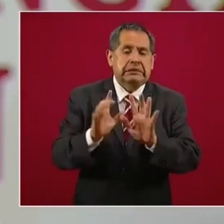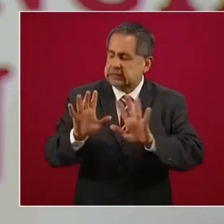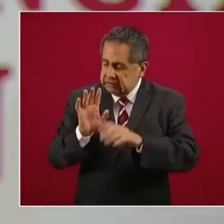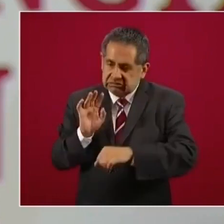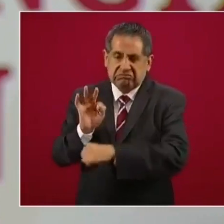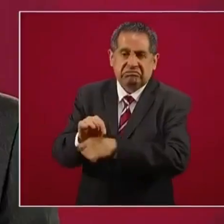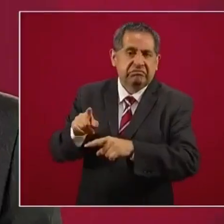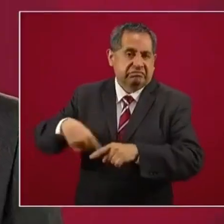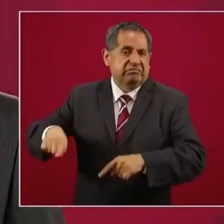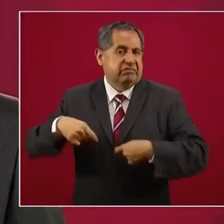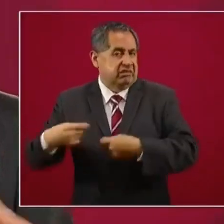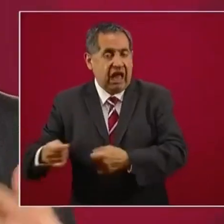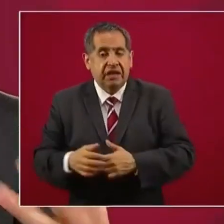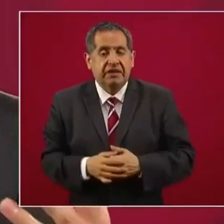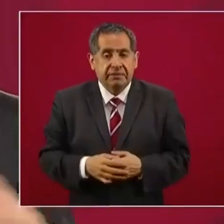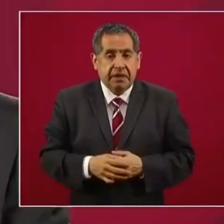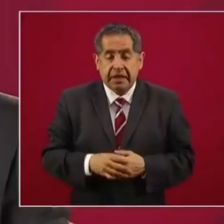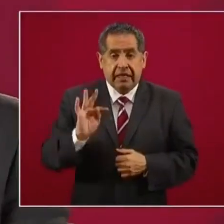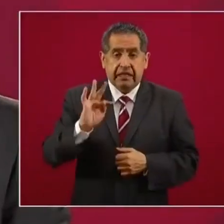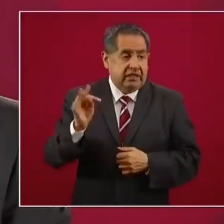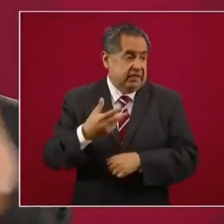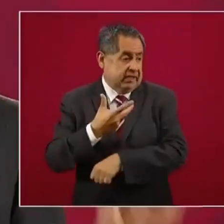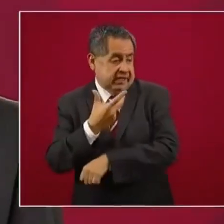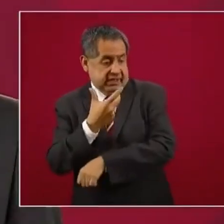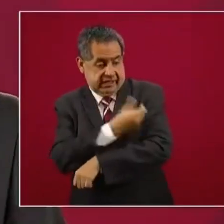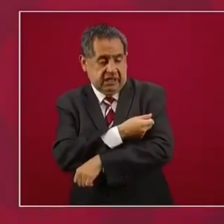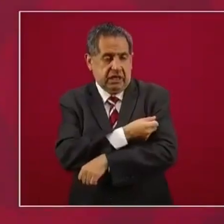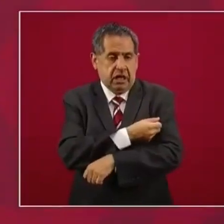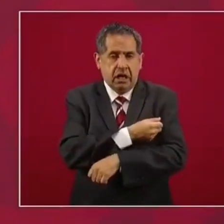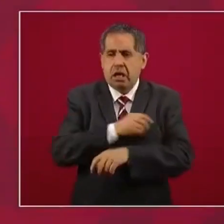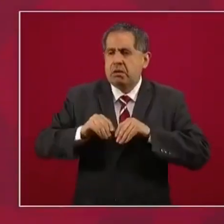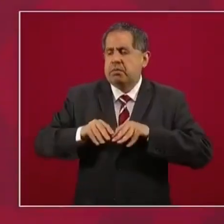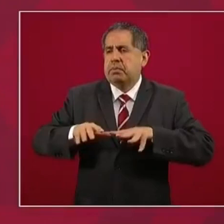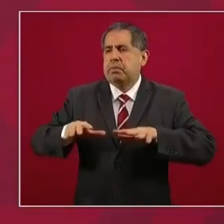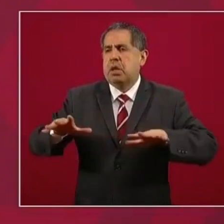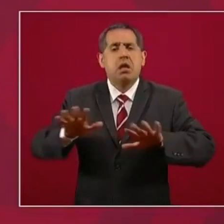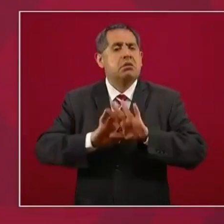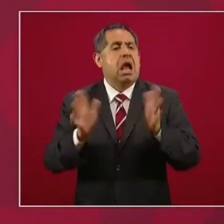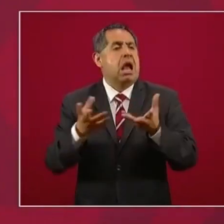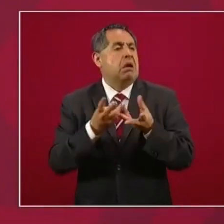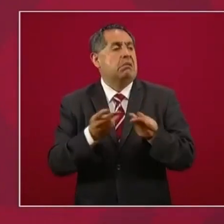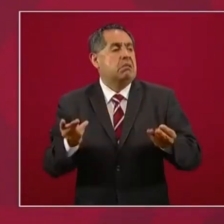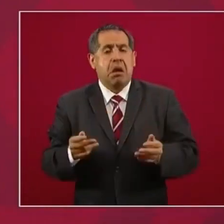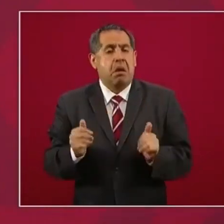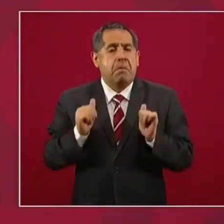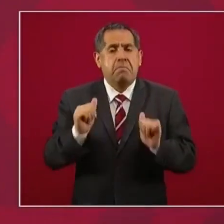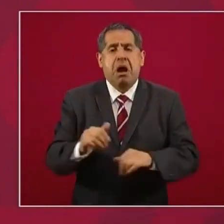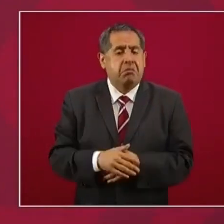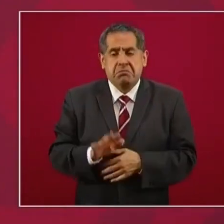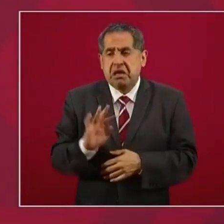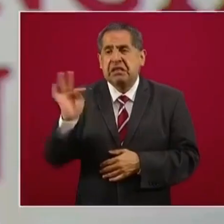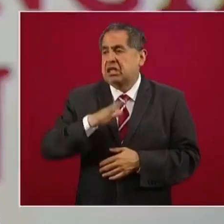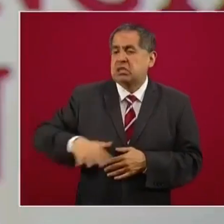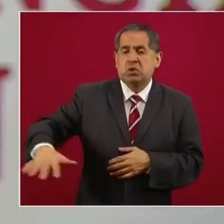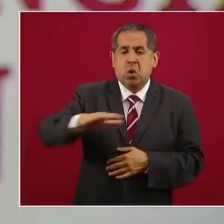en un punto dado pueden llegar a inducir una inmunidad general suficiente para, en un territorio